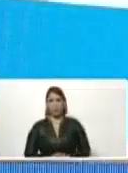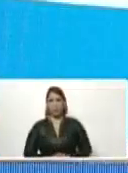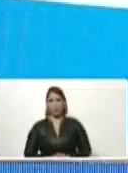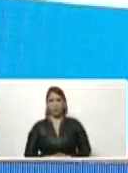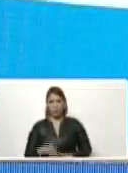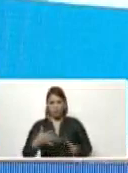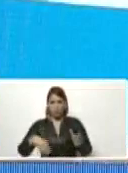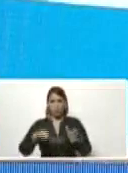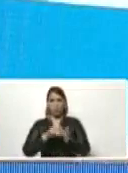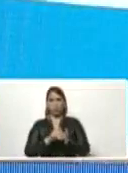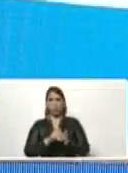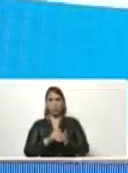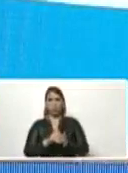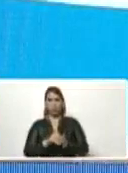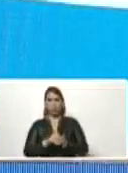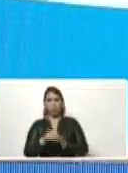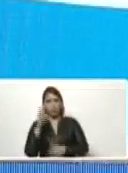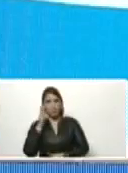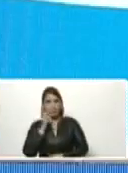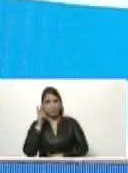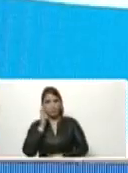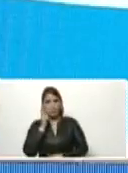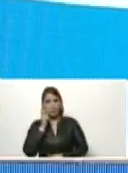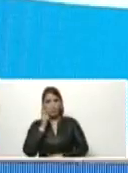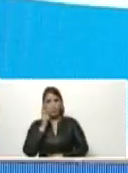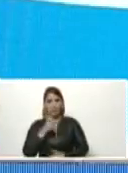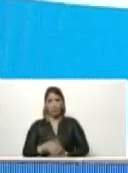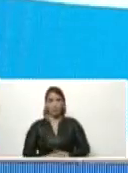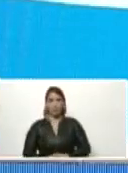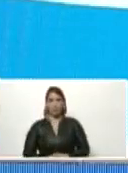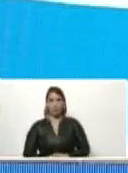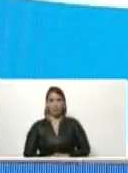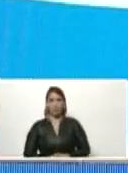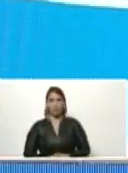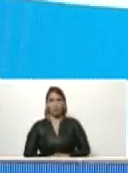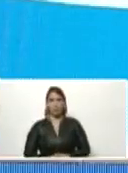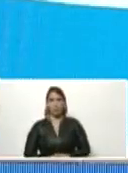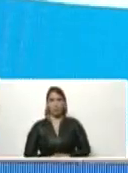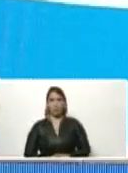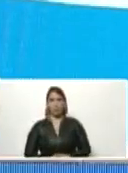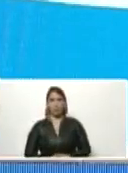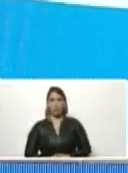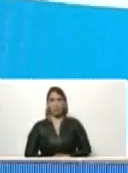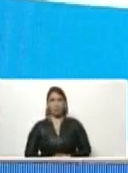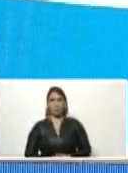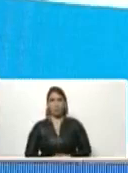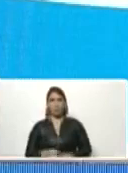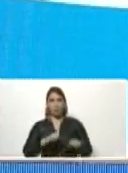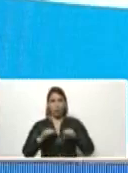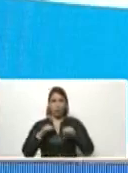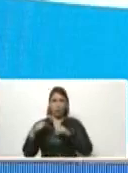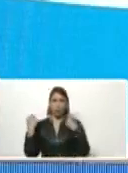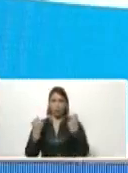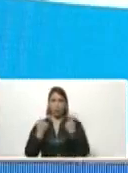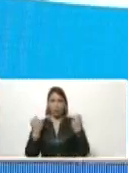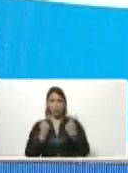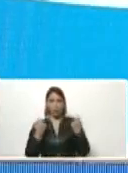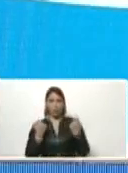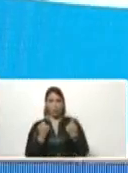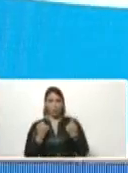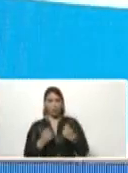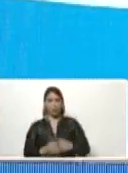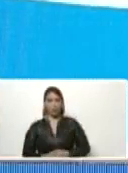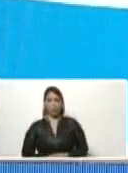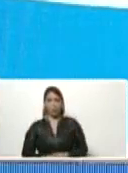vuelva a sonar las dulces consignas del movimiento popular, recobrando